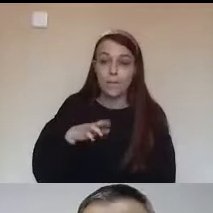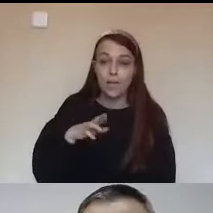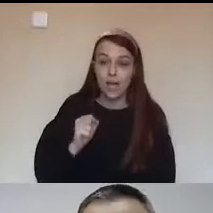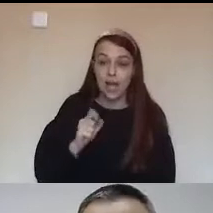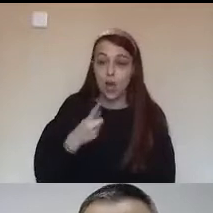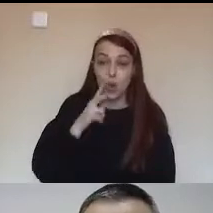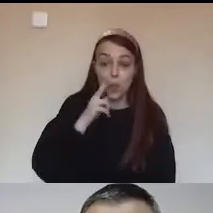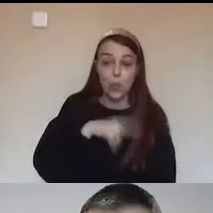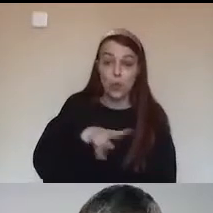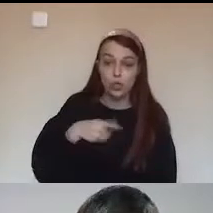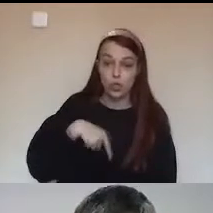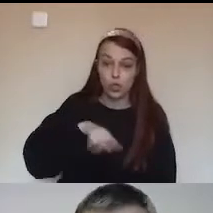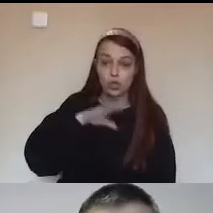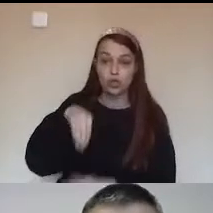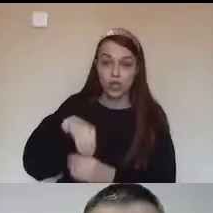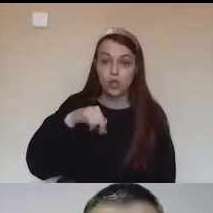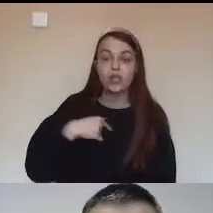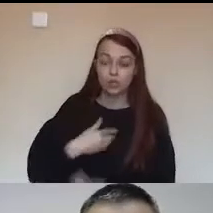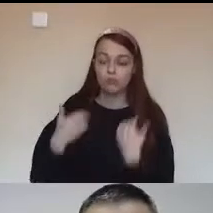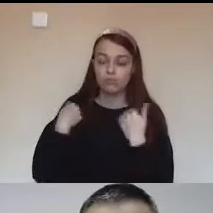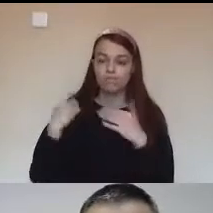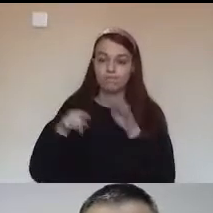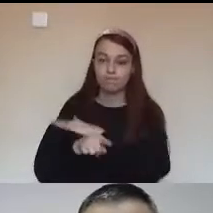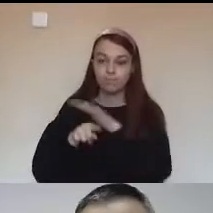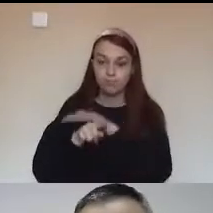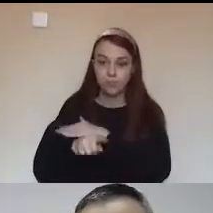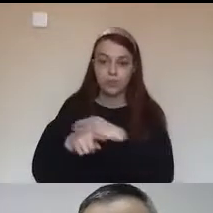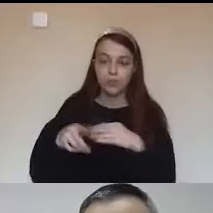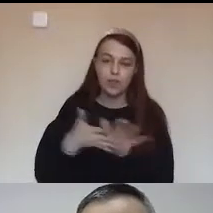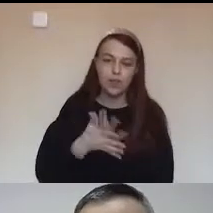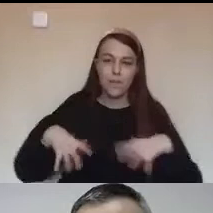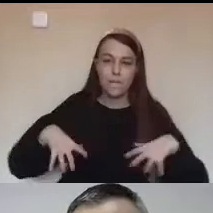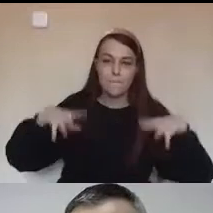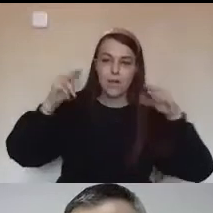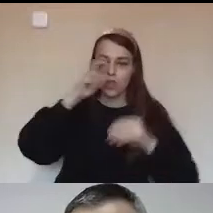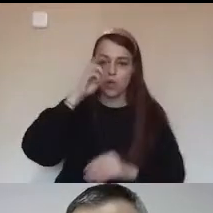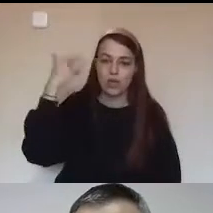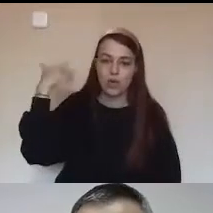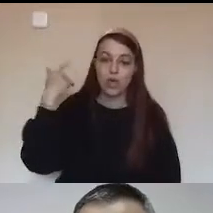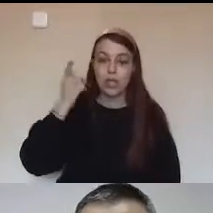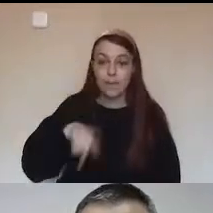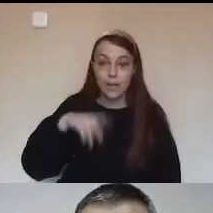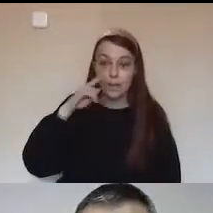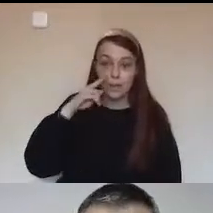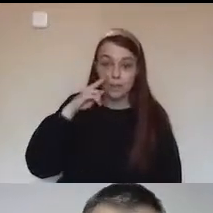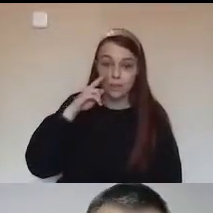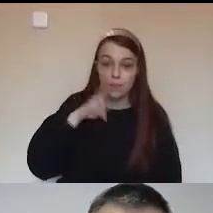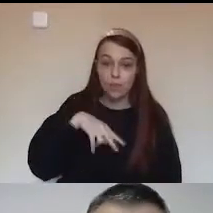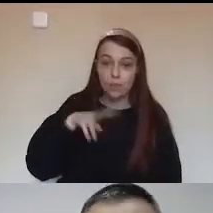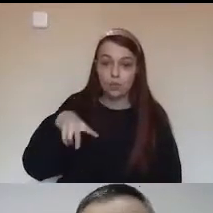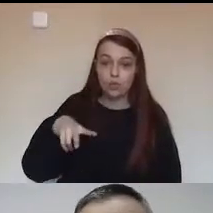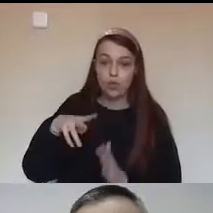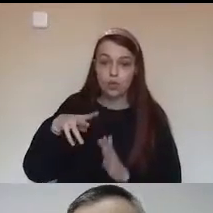que tenemos, que gestionamos nosotros, un palacio antiguo. O también dirigimos el Museo Valenciano del